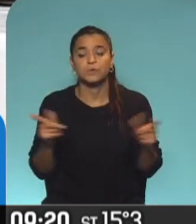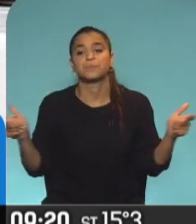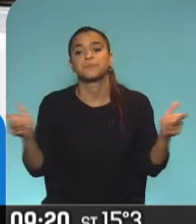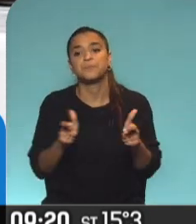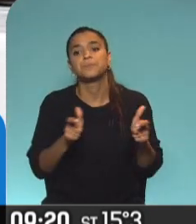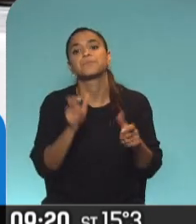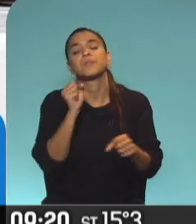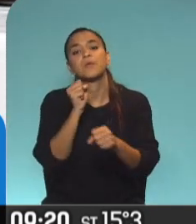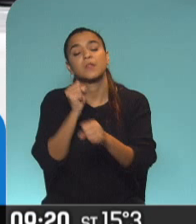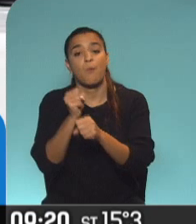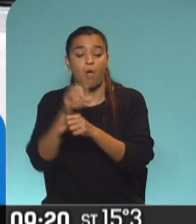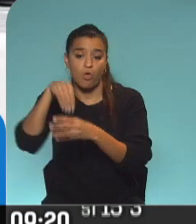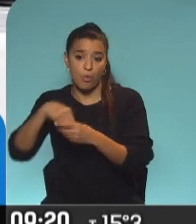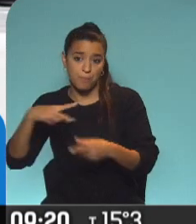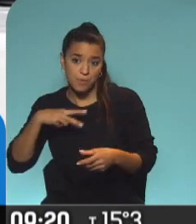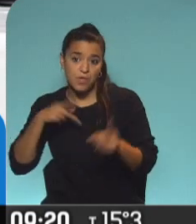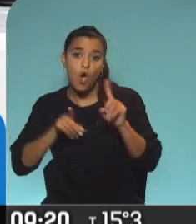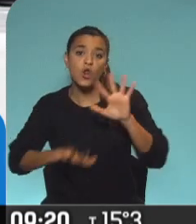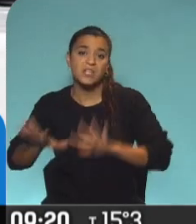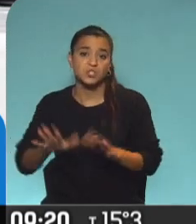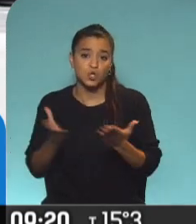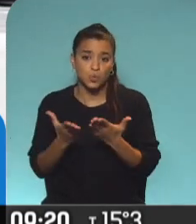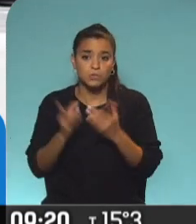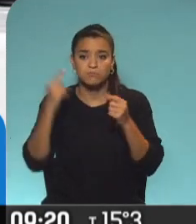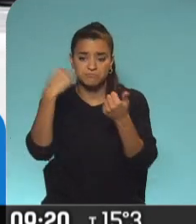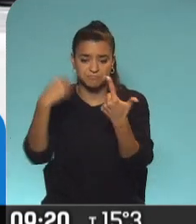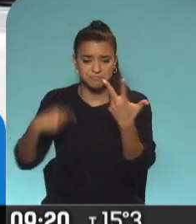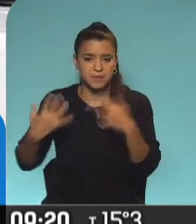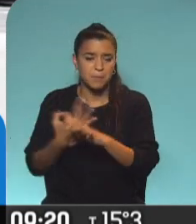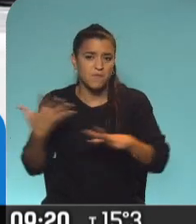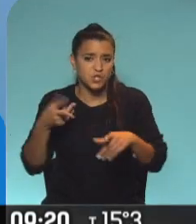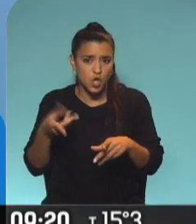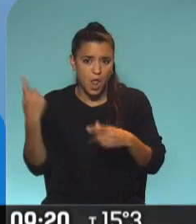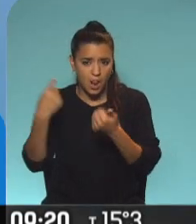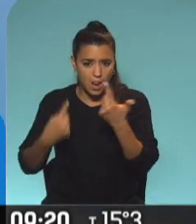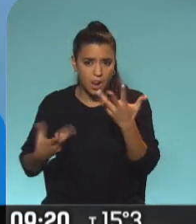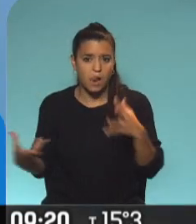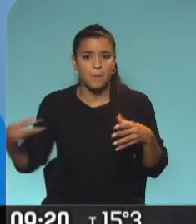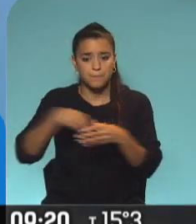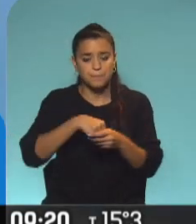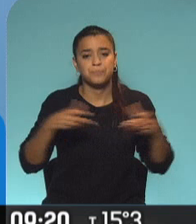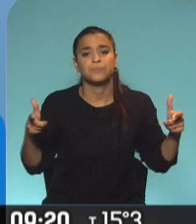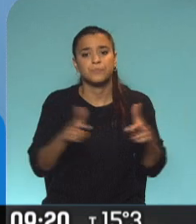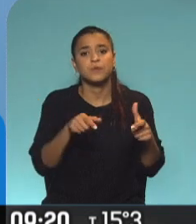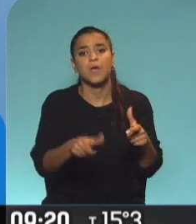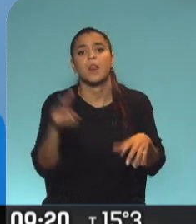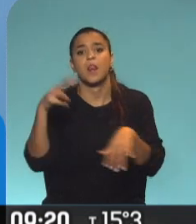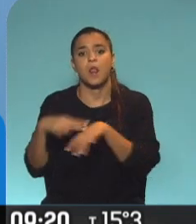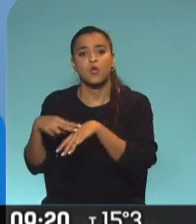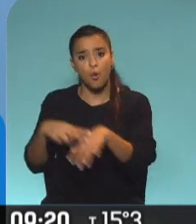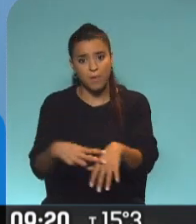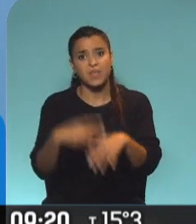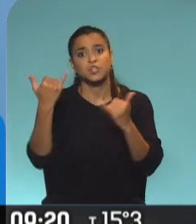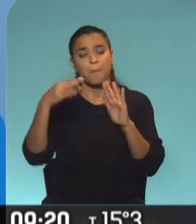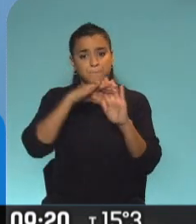empleadores de educación privada y de organizaciones de estudiantes y de diversos especialistas, que hacen que a partir de las recomendaciones y